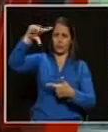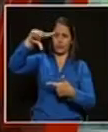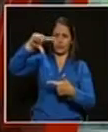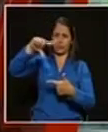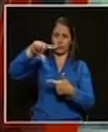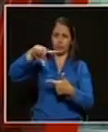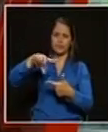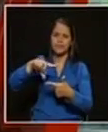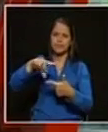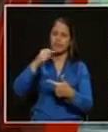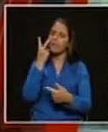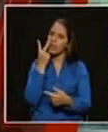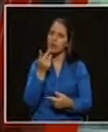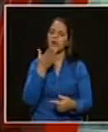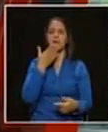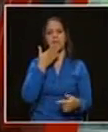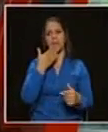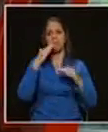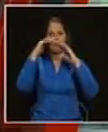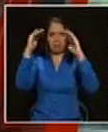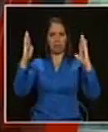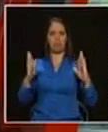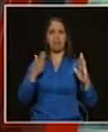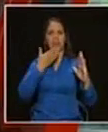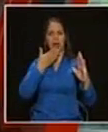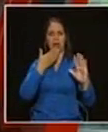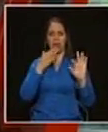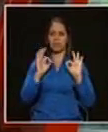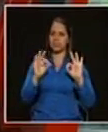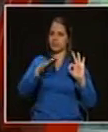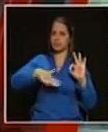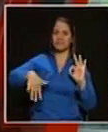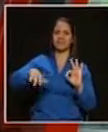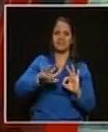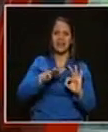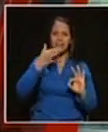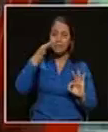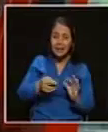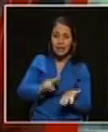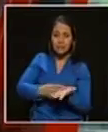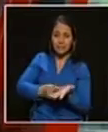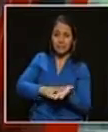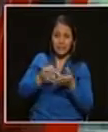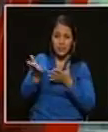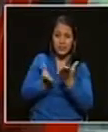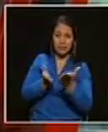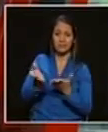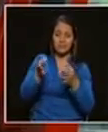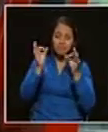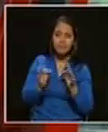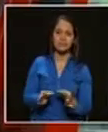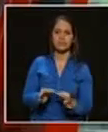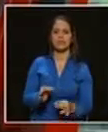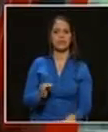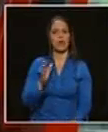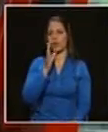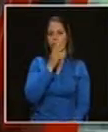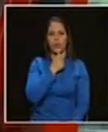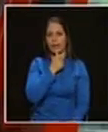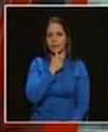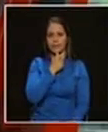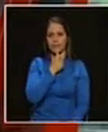poco mejor a nivel estético, pero a nivel de interpretación de lengua de